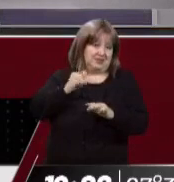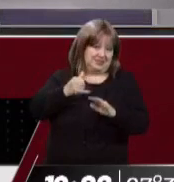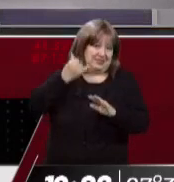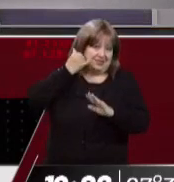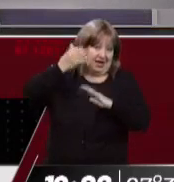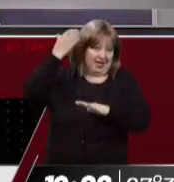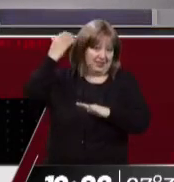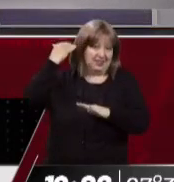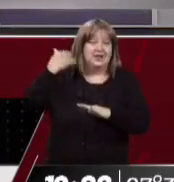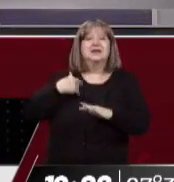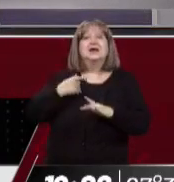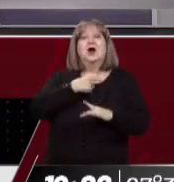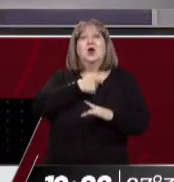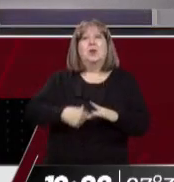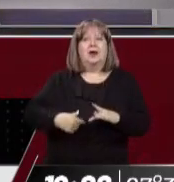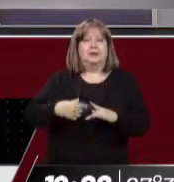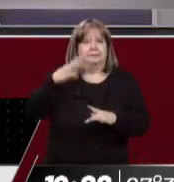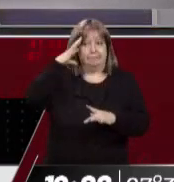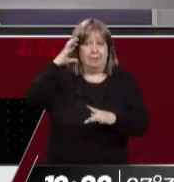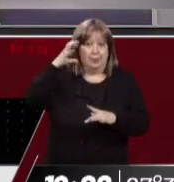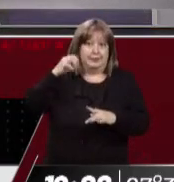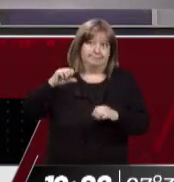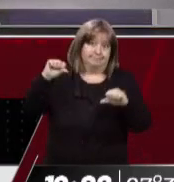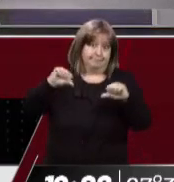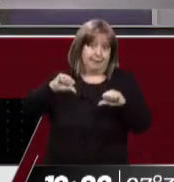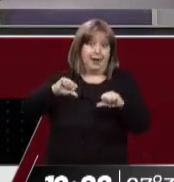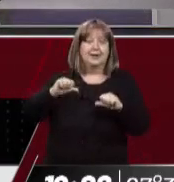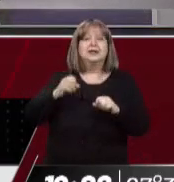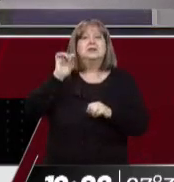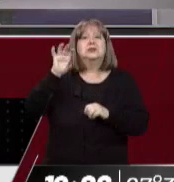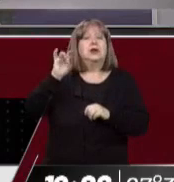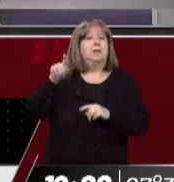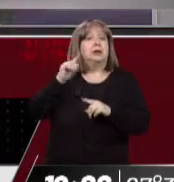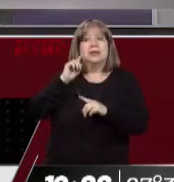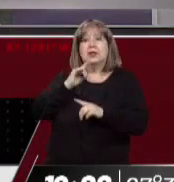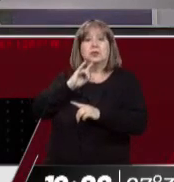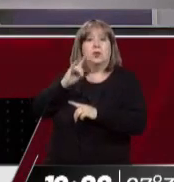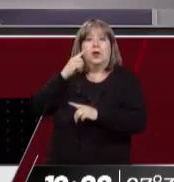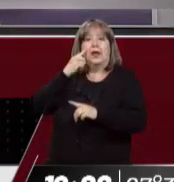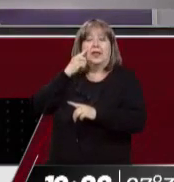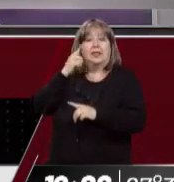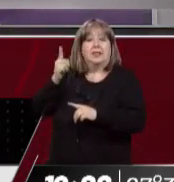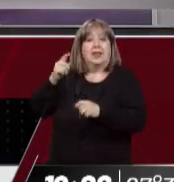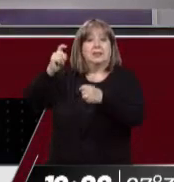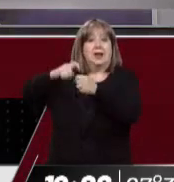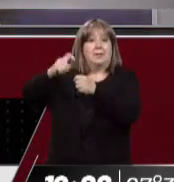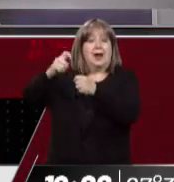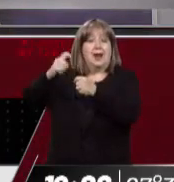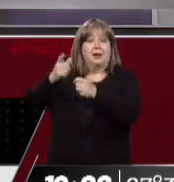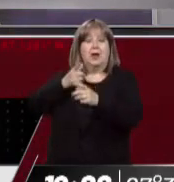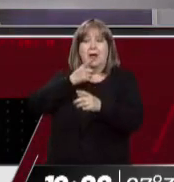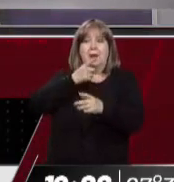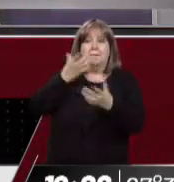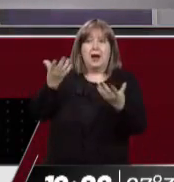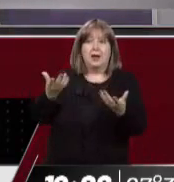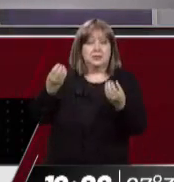dicho, momento del cual el gobierno tiene un muy mal recuerdo, esto es solamente del intendente Ojeda. Casi que le soltaron la mano